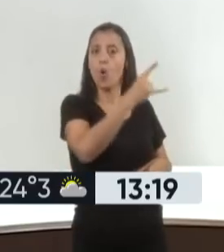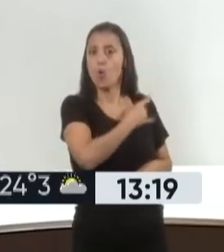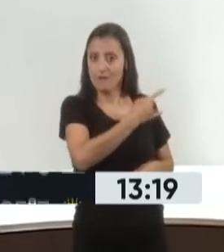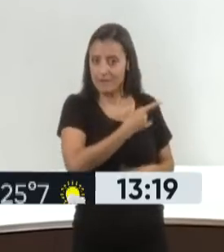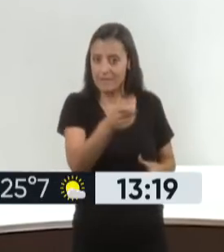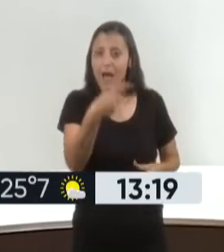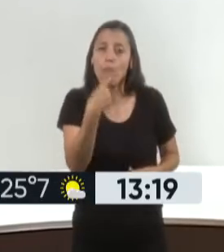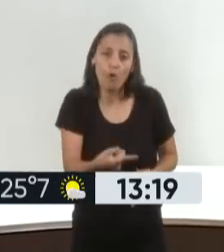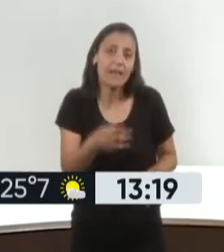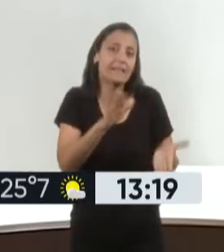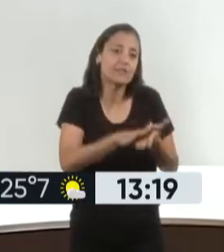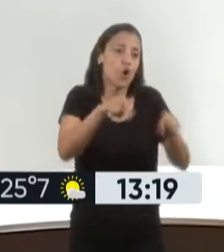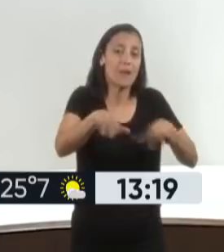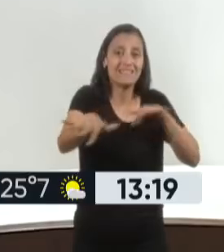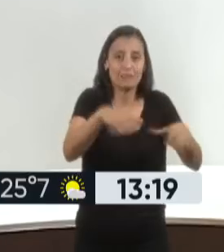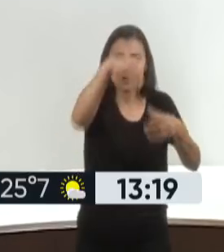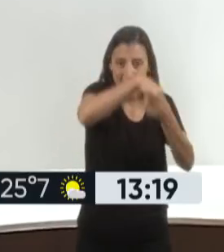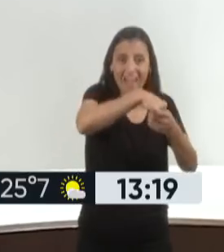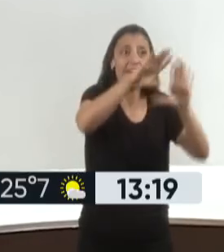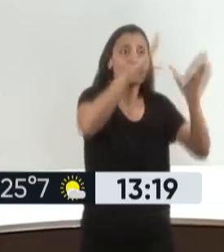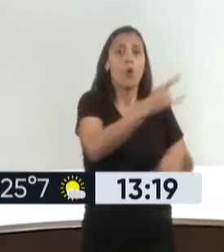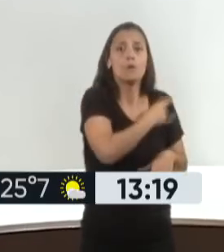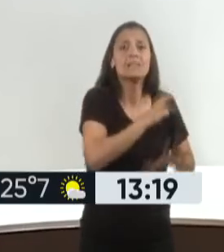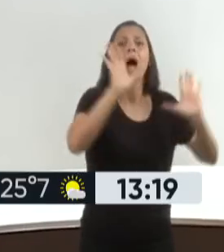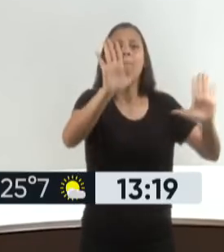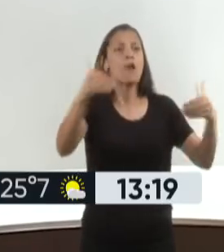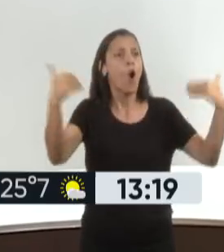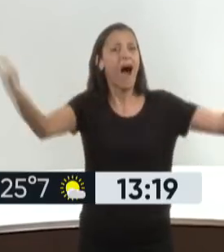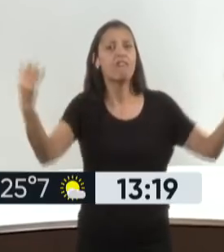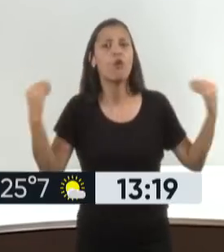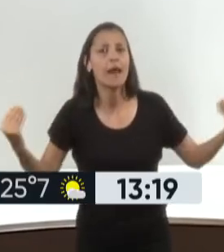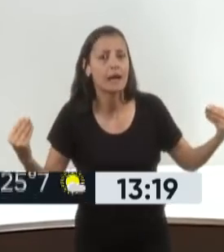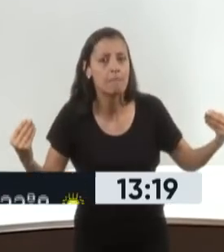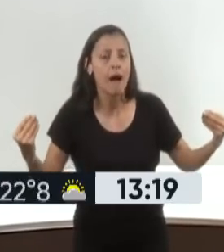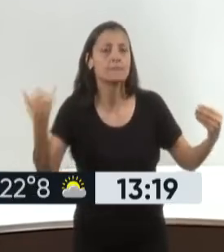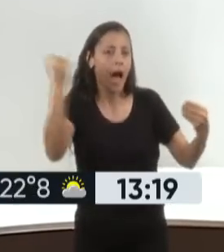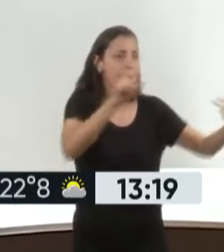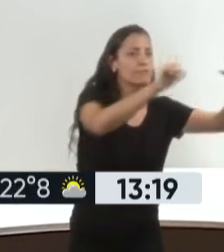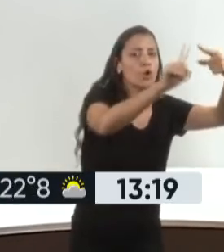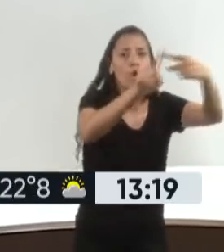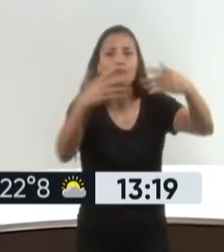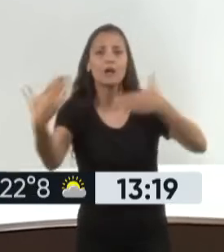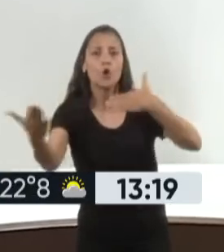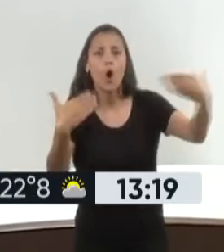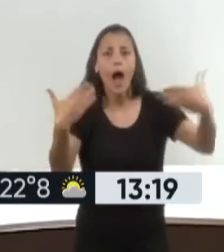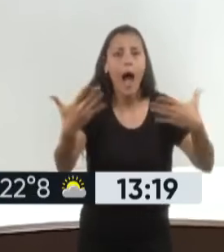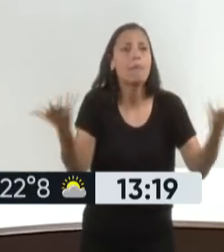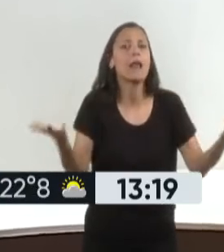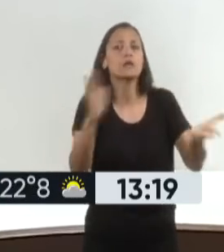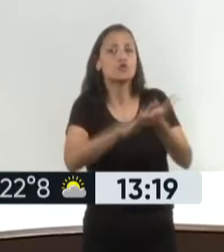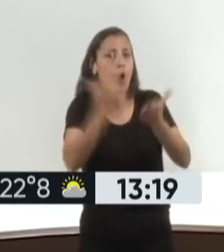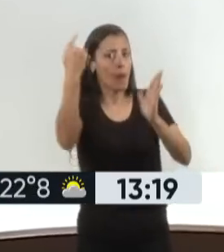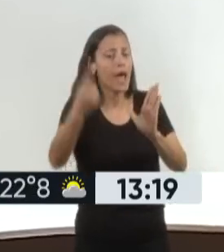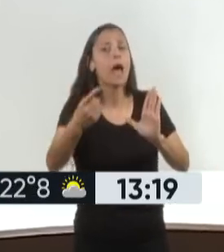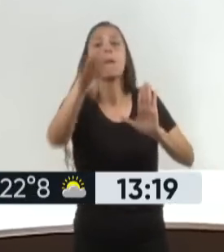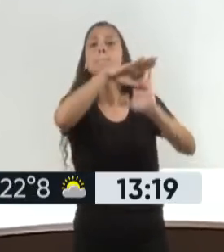las universidades, de lo que sucede fuera. Hay diálogo con la ciudad respecto de la aplicación eventualmente del